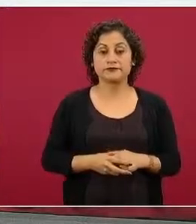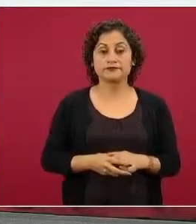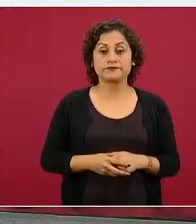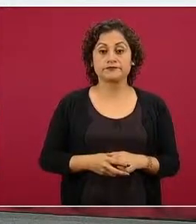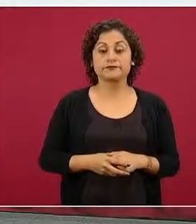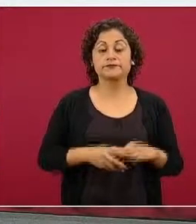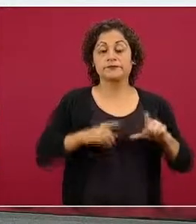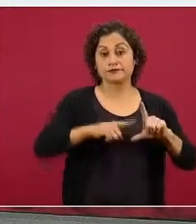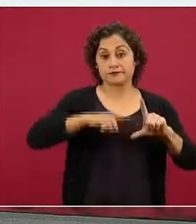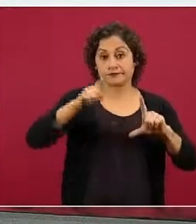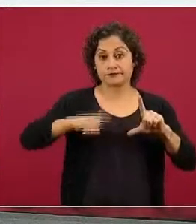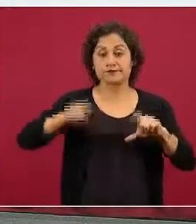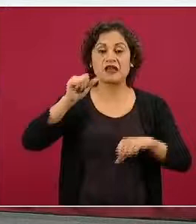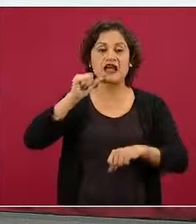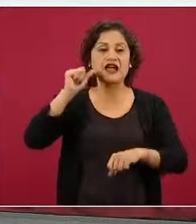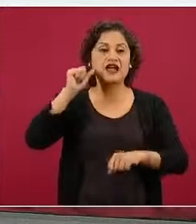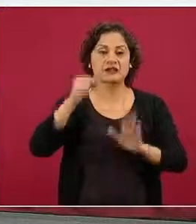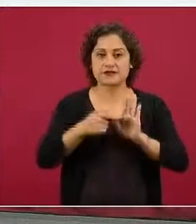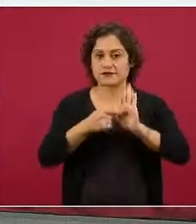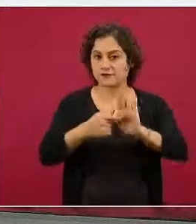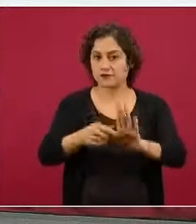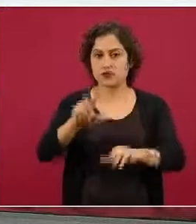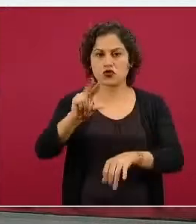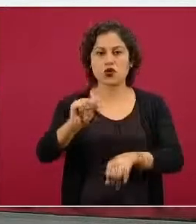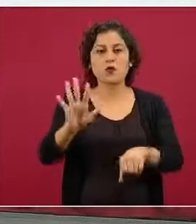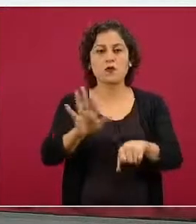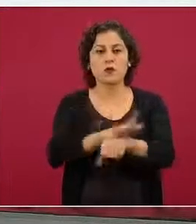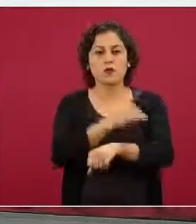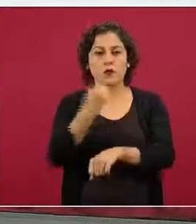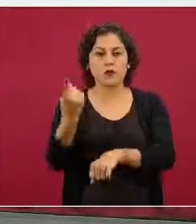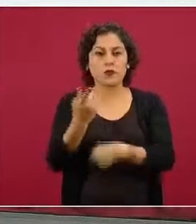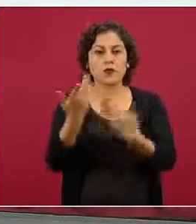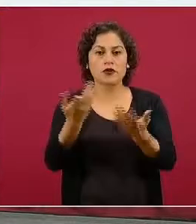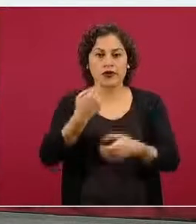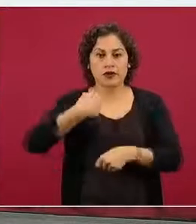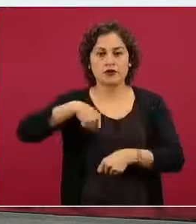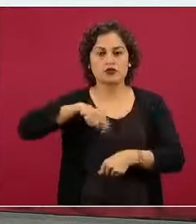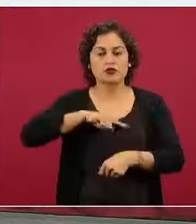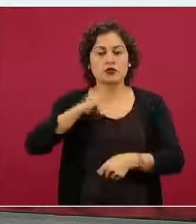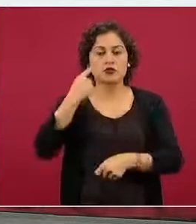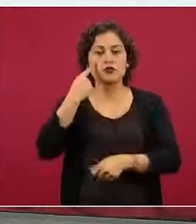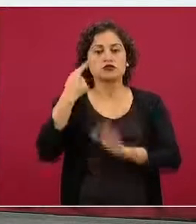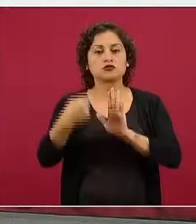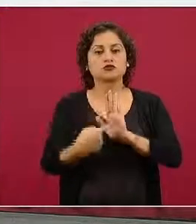La gráfica que ayer no presentamos, dado que presentamos este incremento